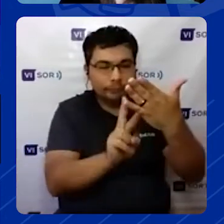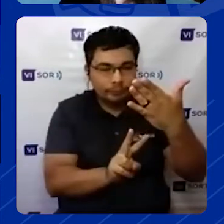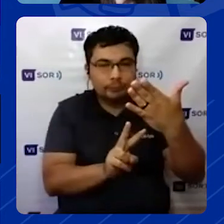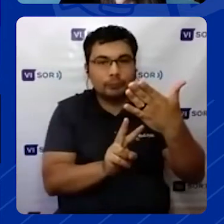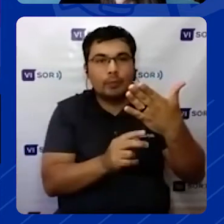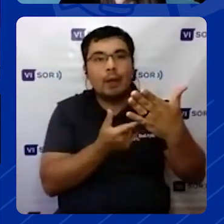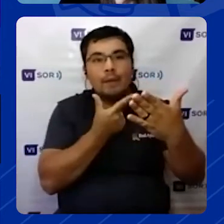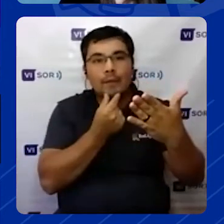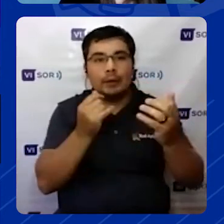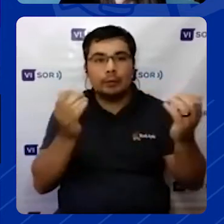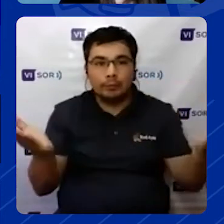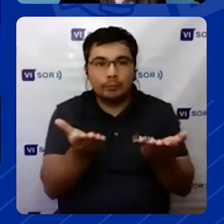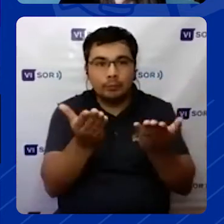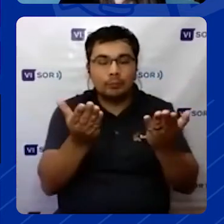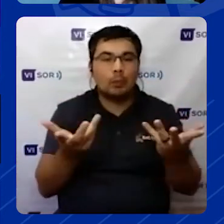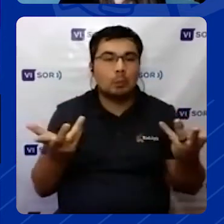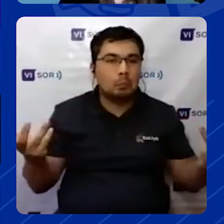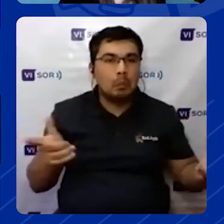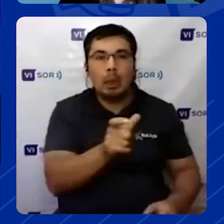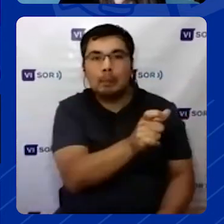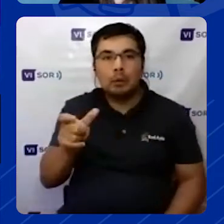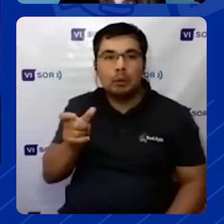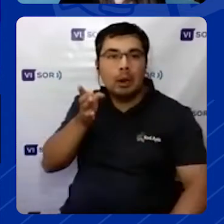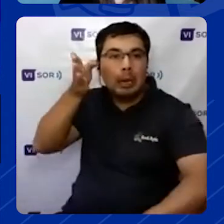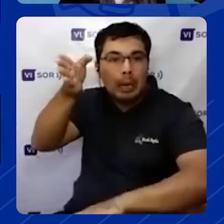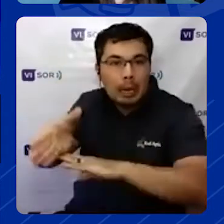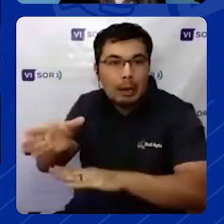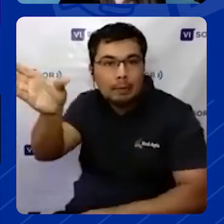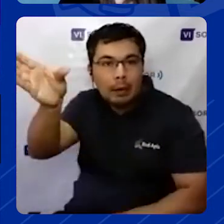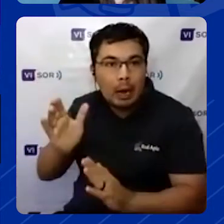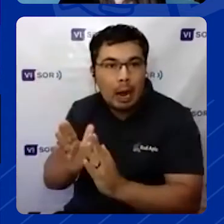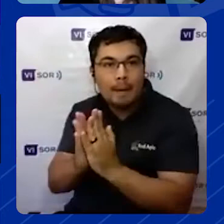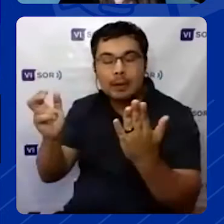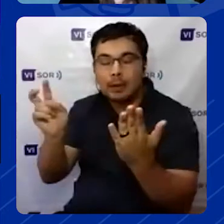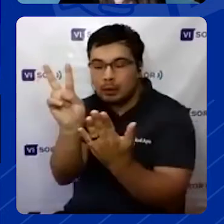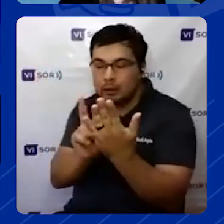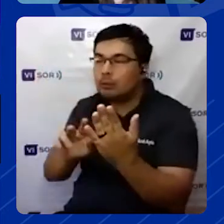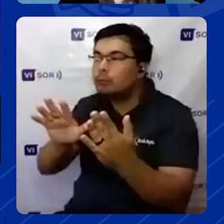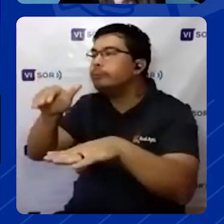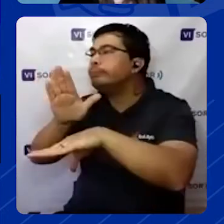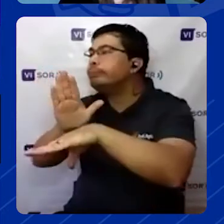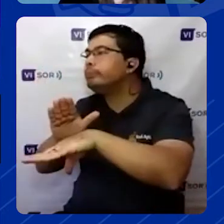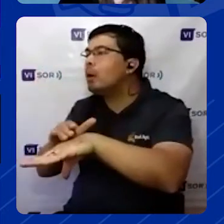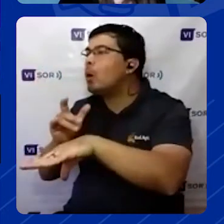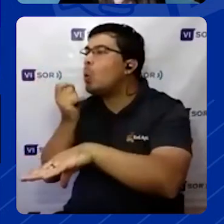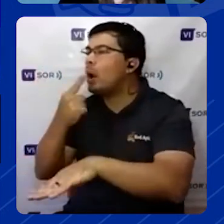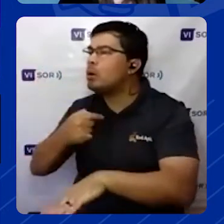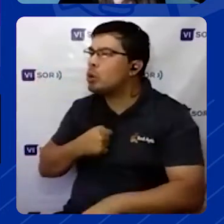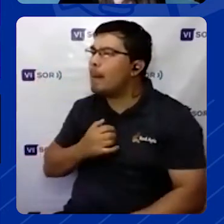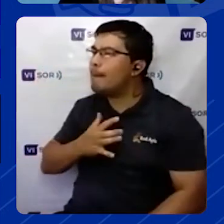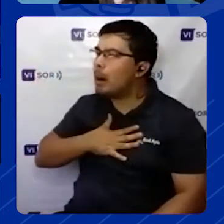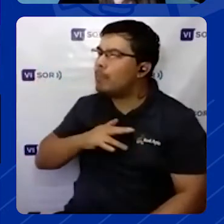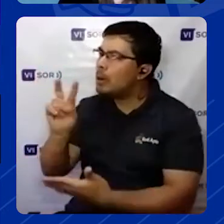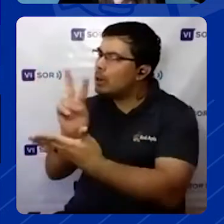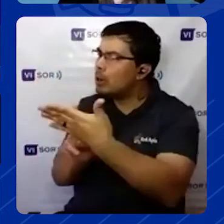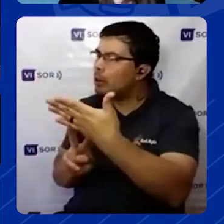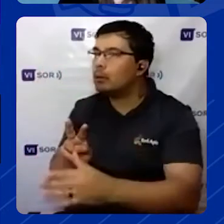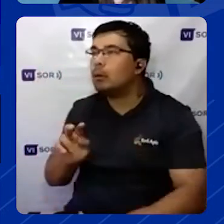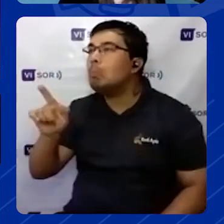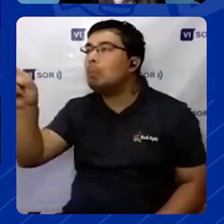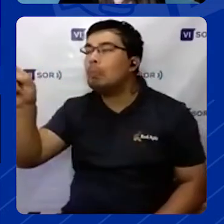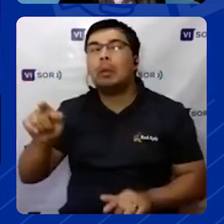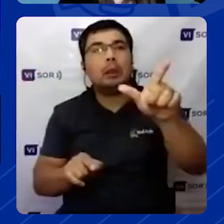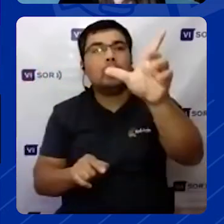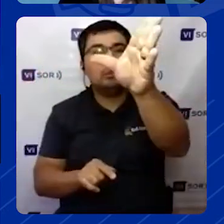iban a bibliotecas y que no encontraban con qué satisfacer su deseo de lectura. Todavía hay muy poco de lectura fácil, de literatura en lectura fácil